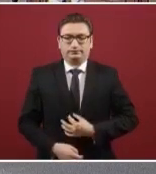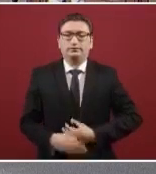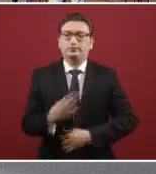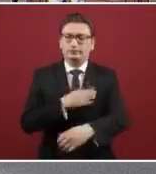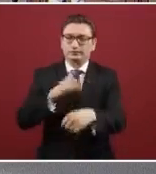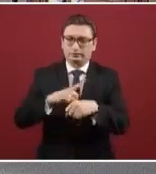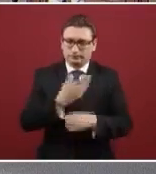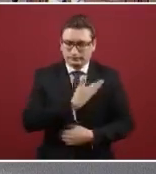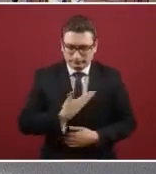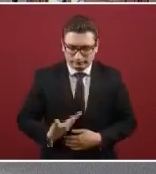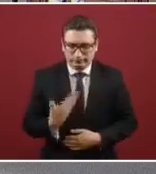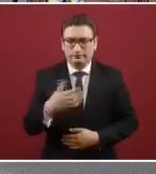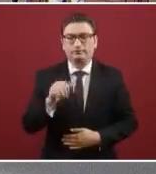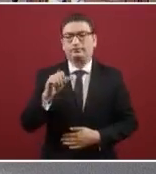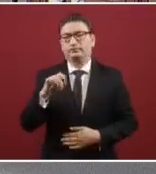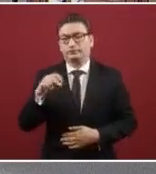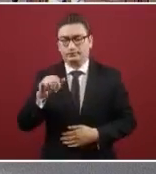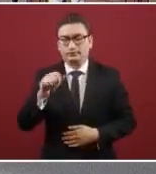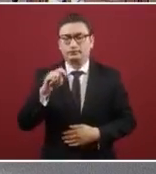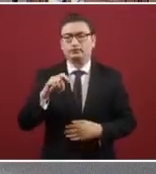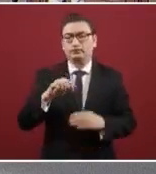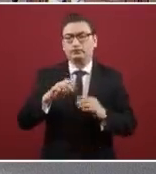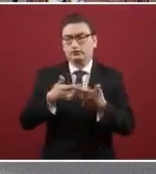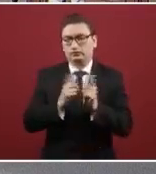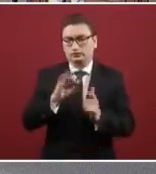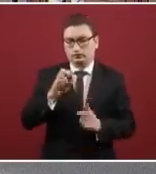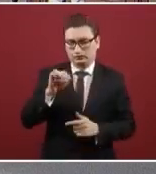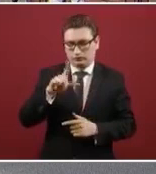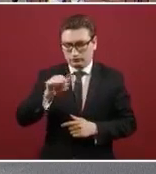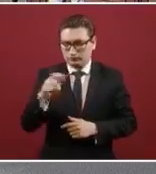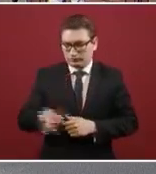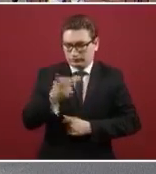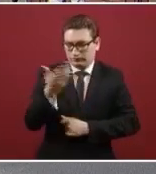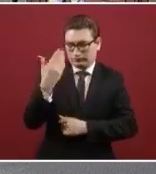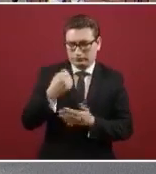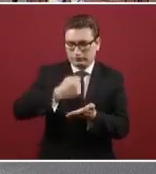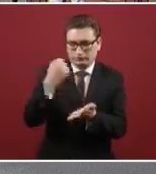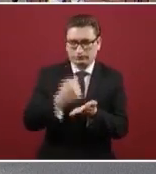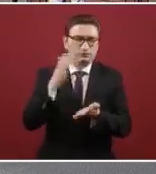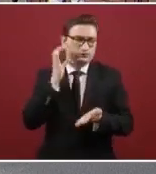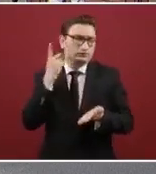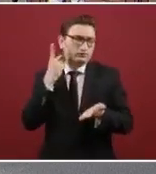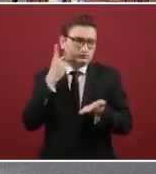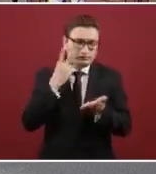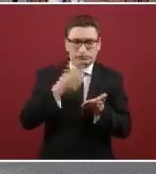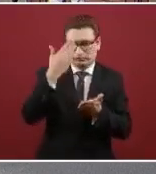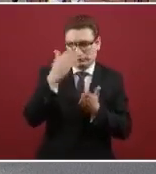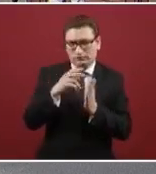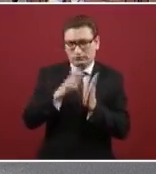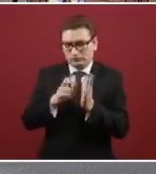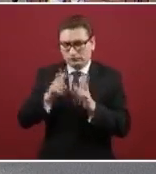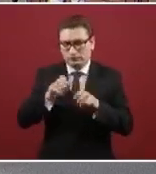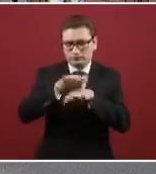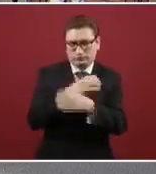Buenos días, presidente Andrea Meraz, de Grupo Fórmula. Preguntarle sobre esta aprobación ya en la Cámara de Diputados de la reforma